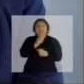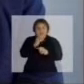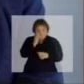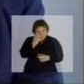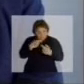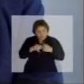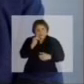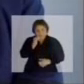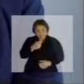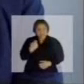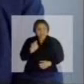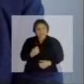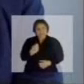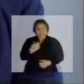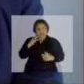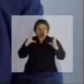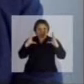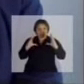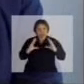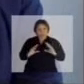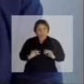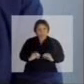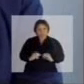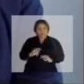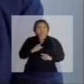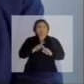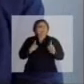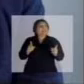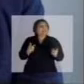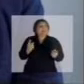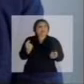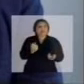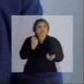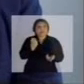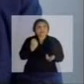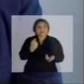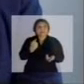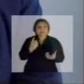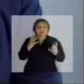pero sí se gasta, y se puede gastar inútilmente.